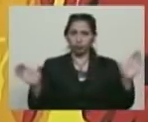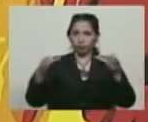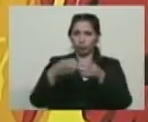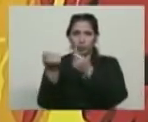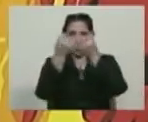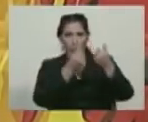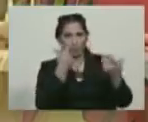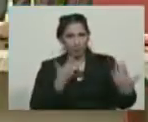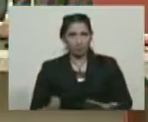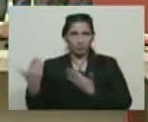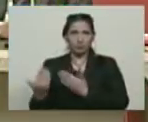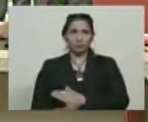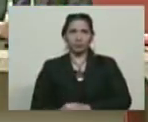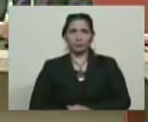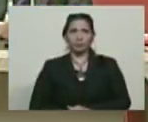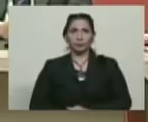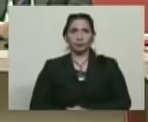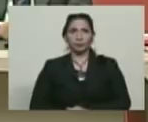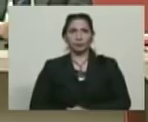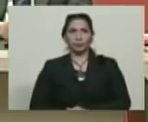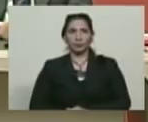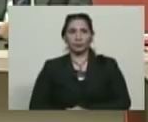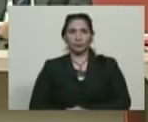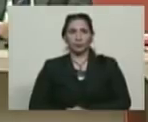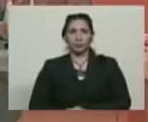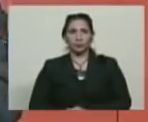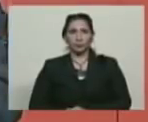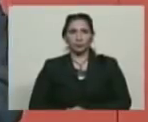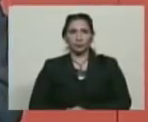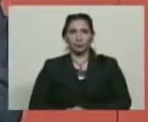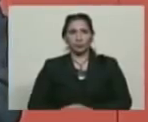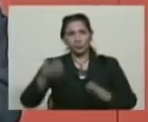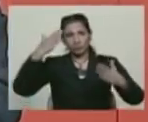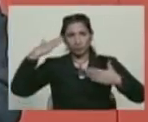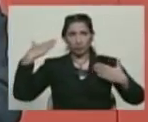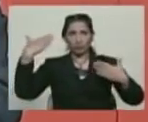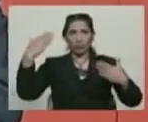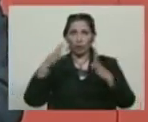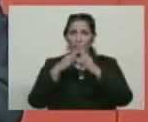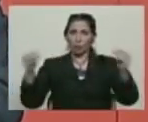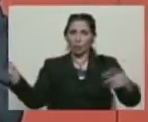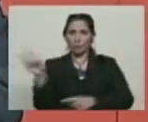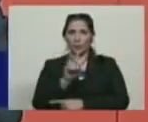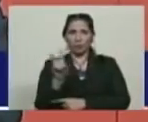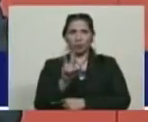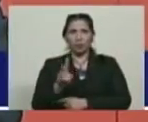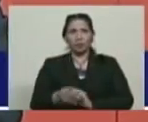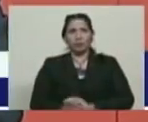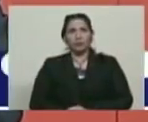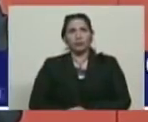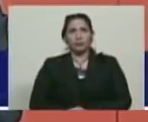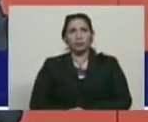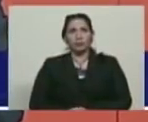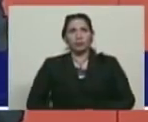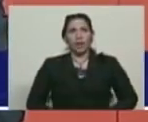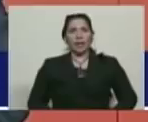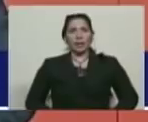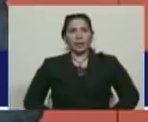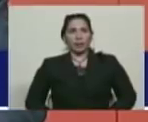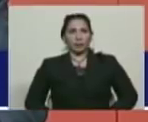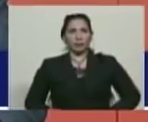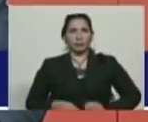tareck el aissami bueno muy buenas tardes saludamos a esta hora a toda venezuela desde el palacio de